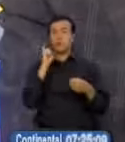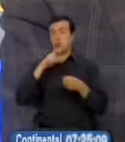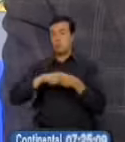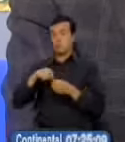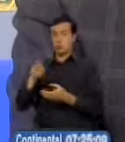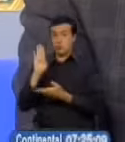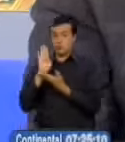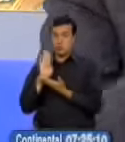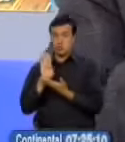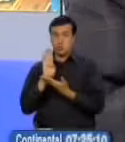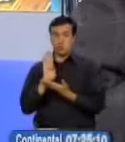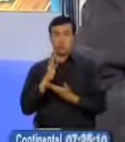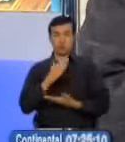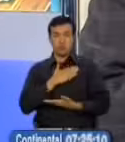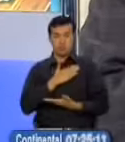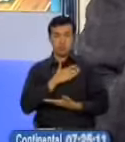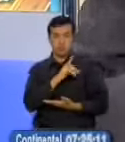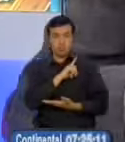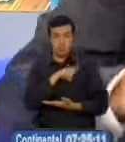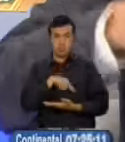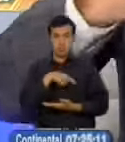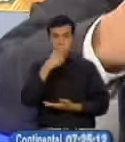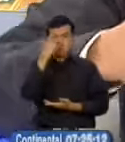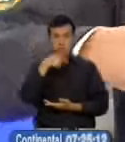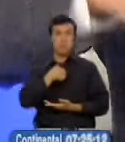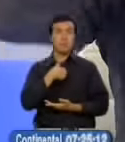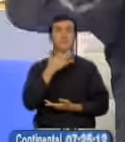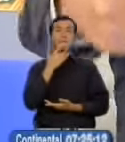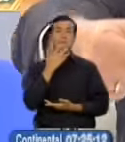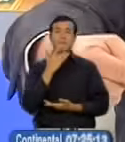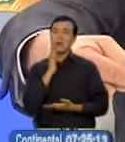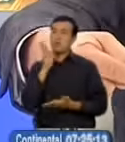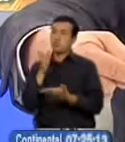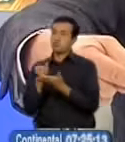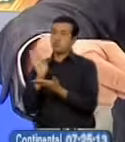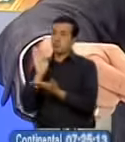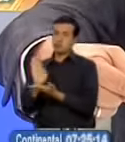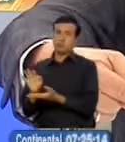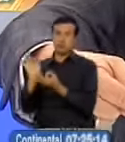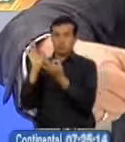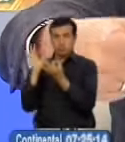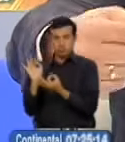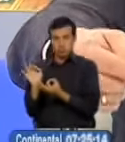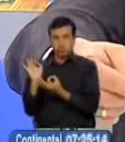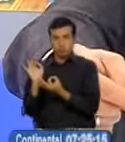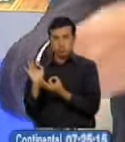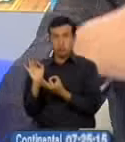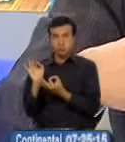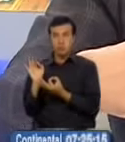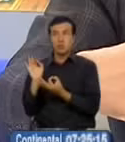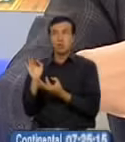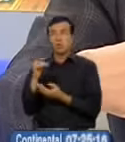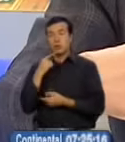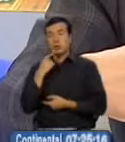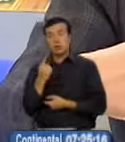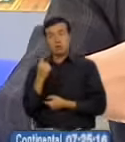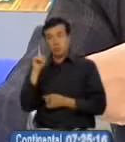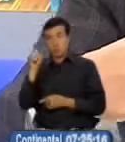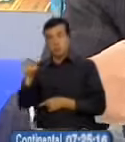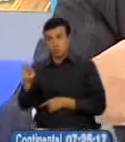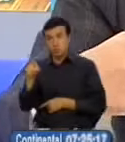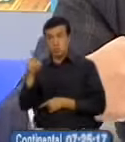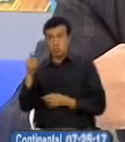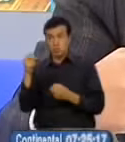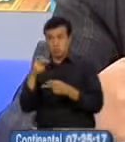afiliado a la Seguridad Social, yo, paciente, prefiero ir a la Seguridad Social y la Seguridad Social me dice y me pregunta, ¿usted